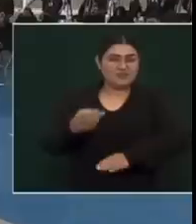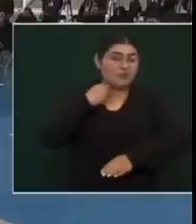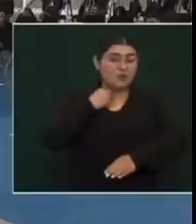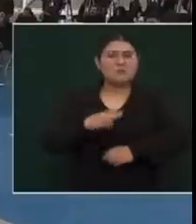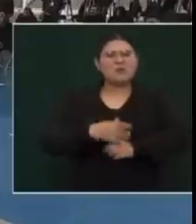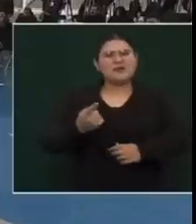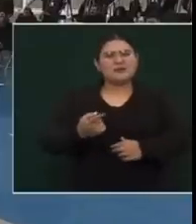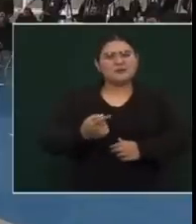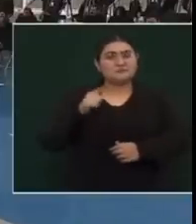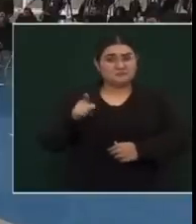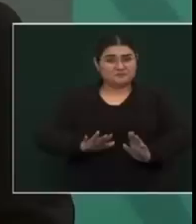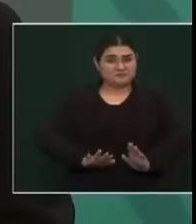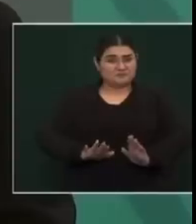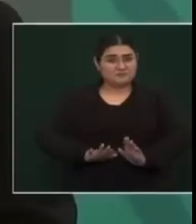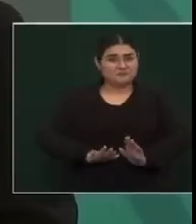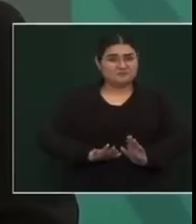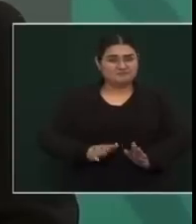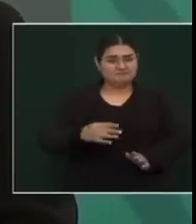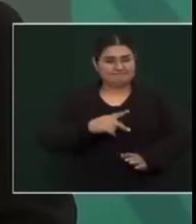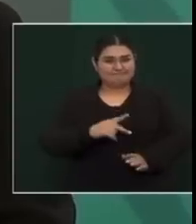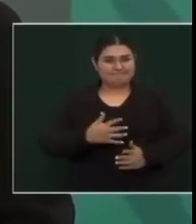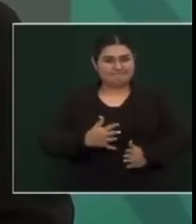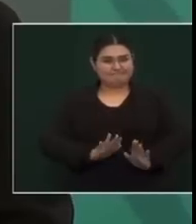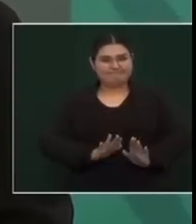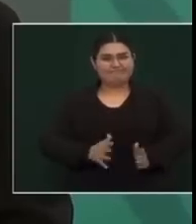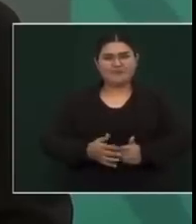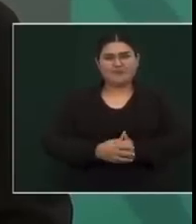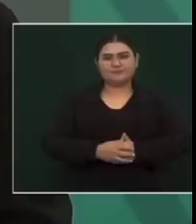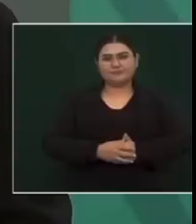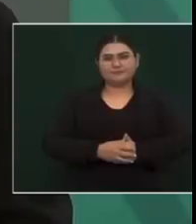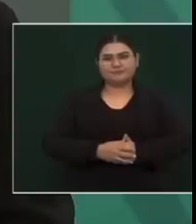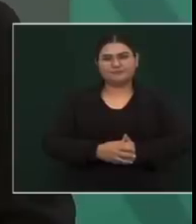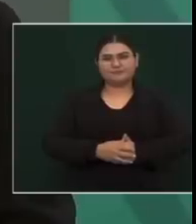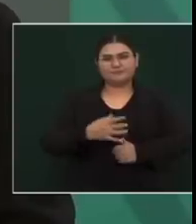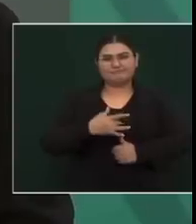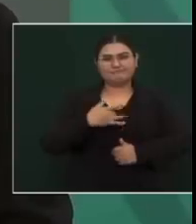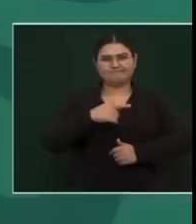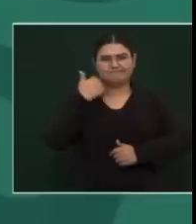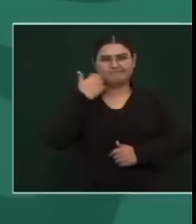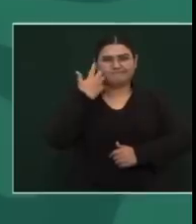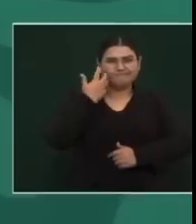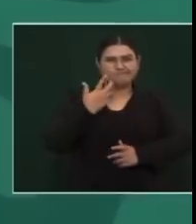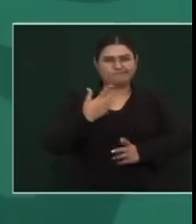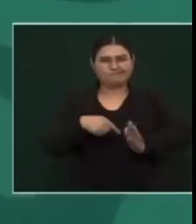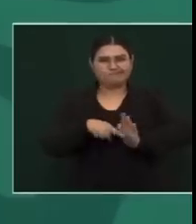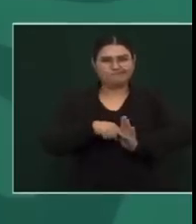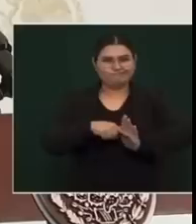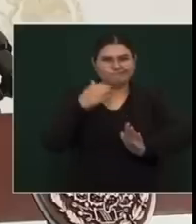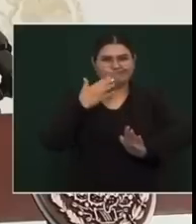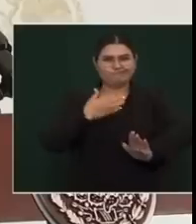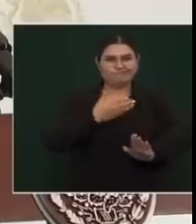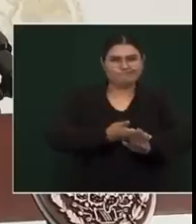actuó de manera tendenciosa, clarísima.